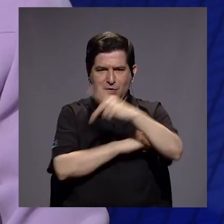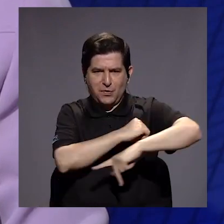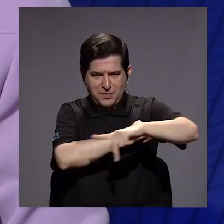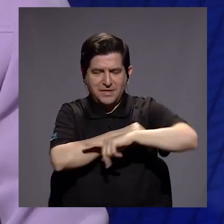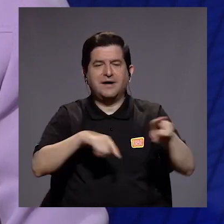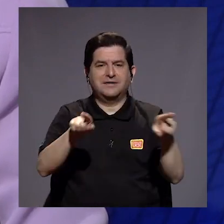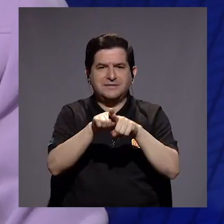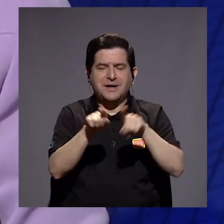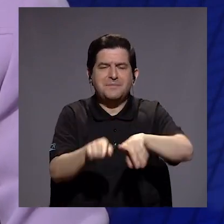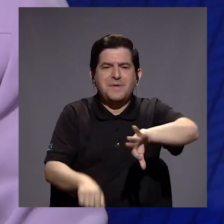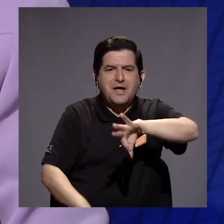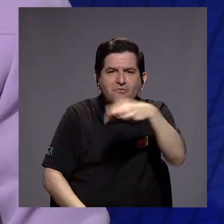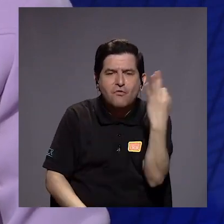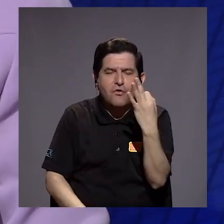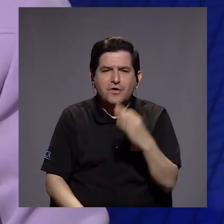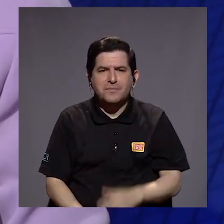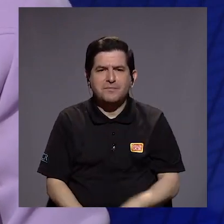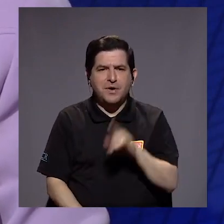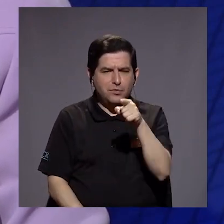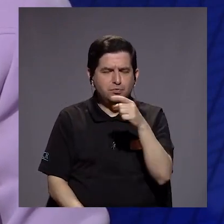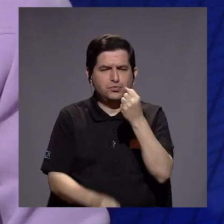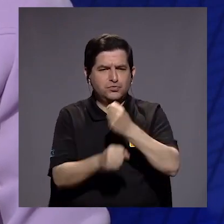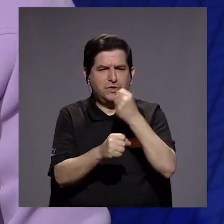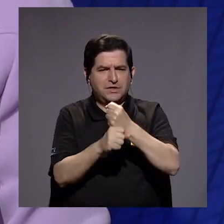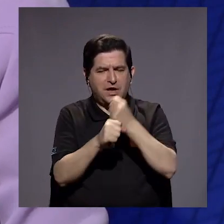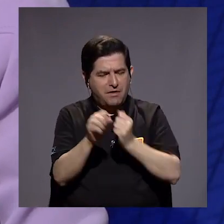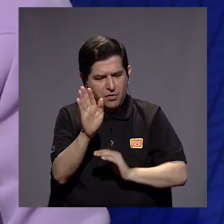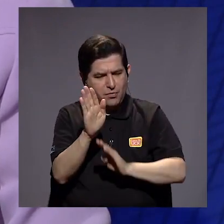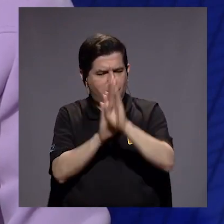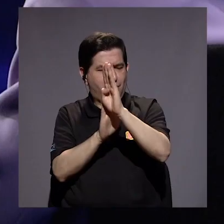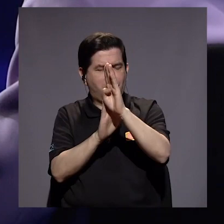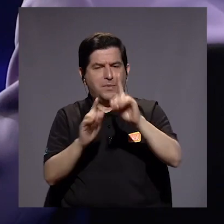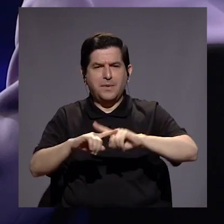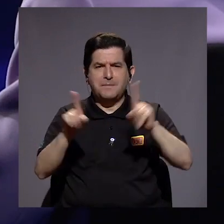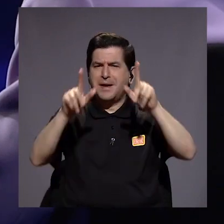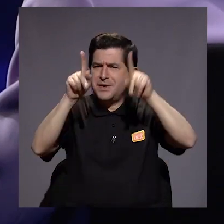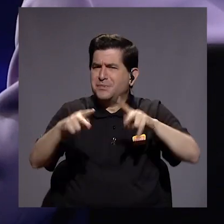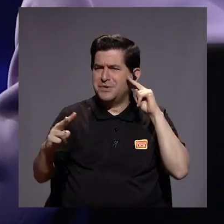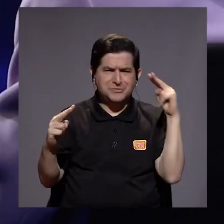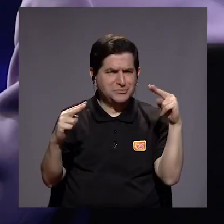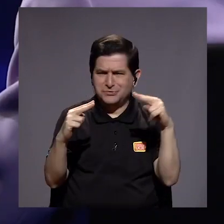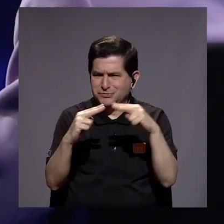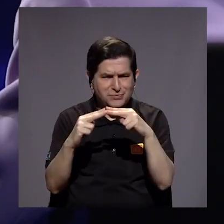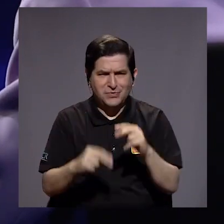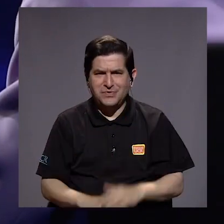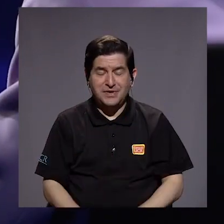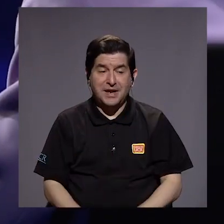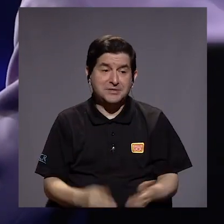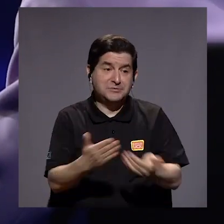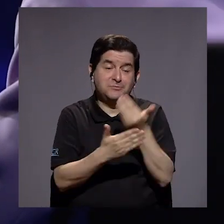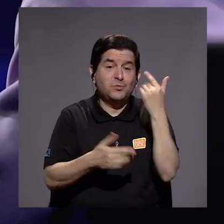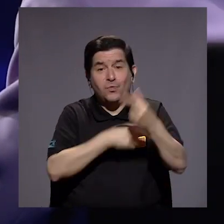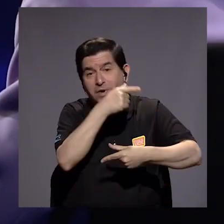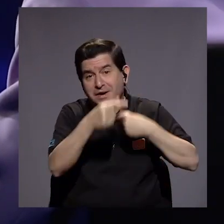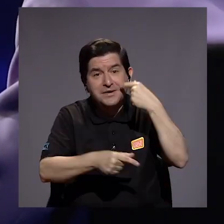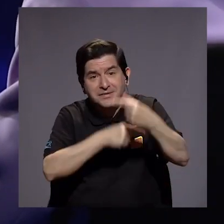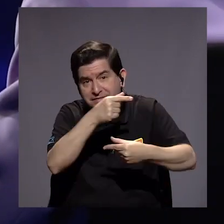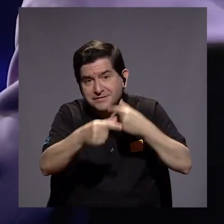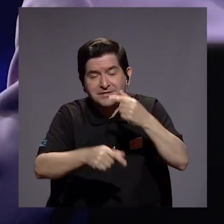país, sino por la forma en que desempeñó su cargo. Pero para quienes no la conocen, para esas